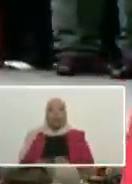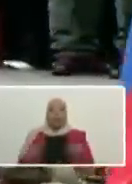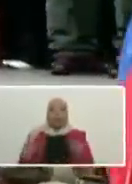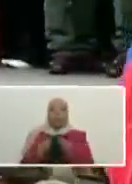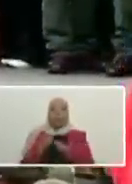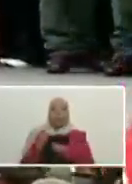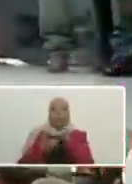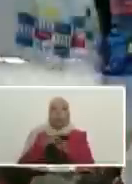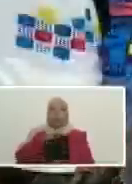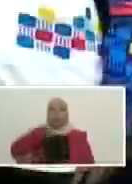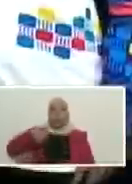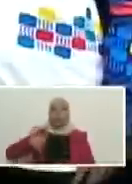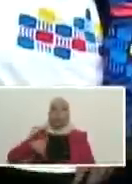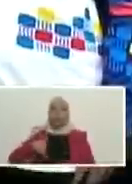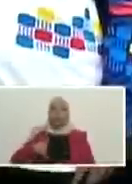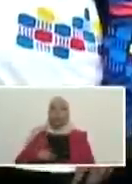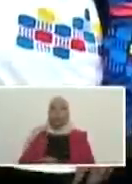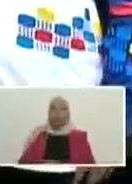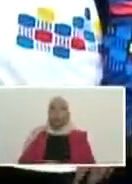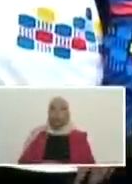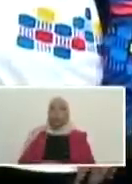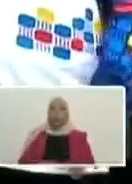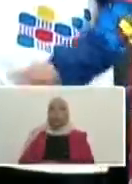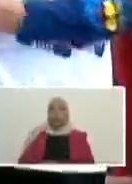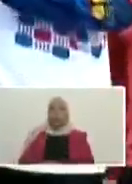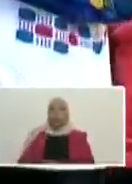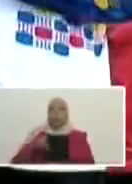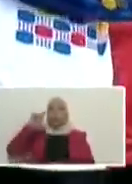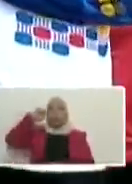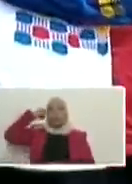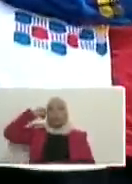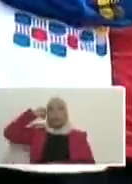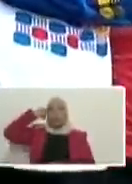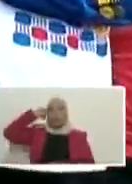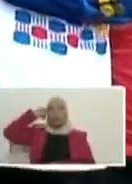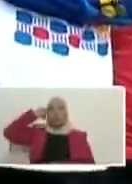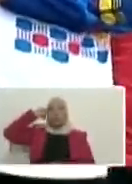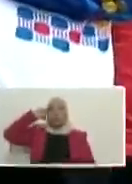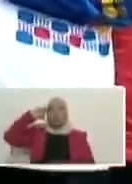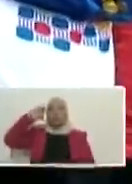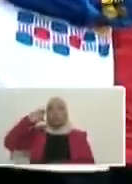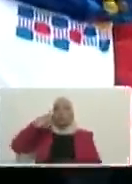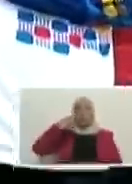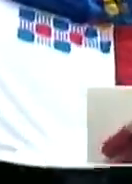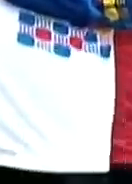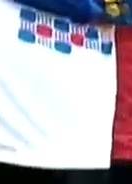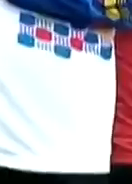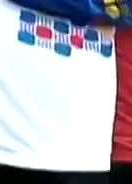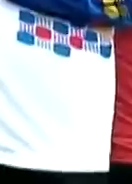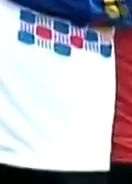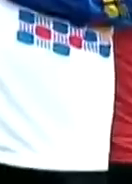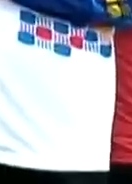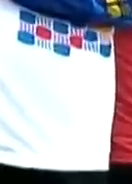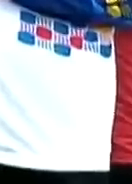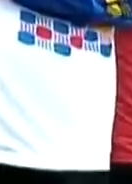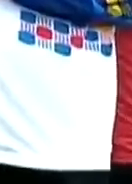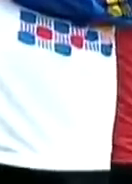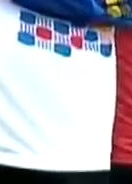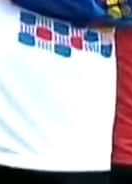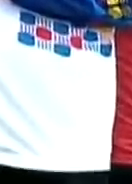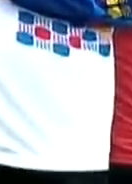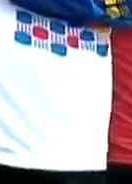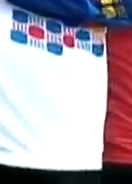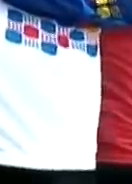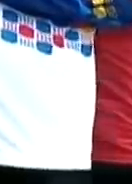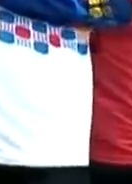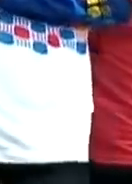reunirnos y conmemorar, recordar y comprometernos. Esto que acaba de decir el presidente,